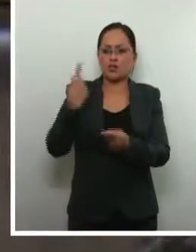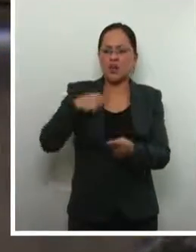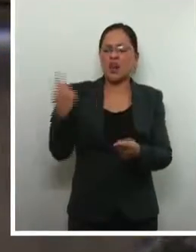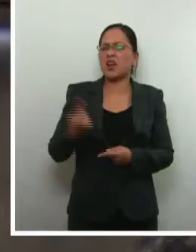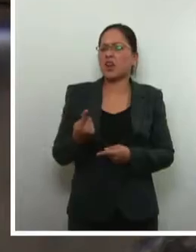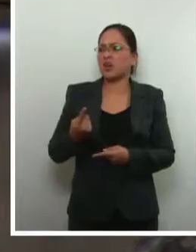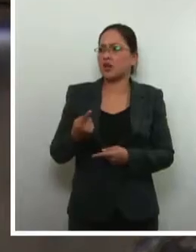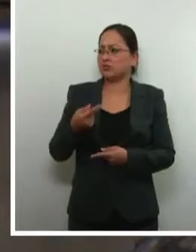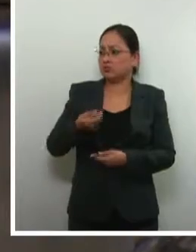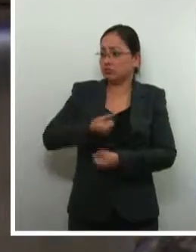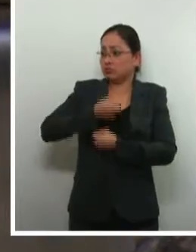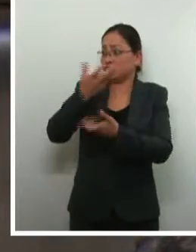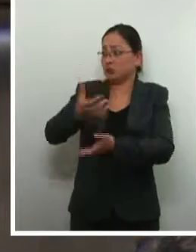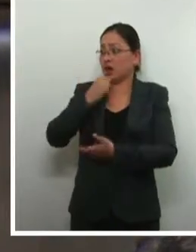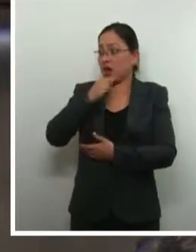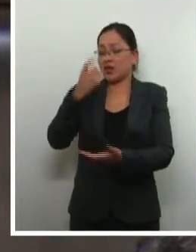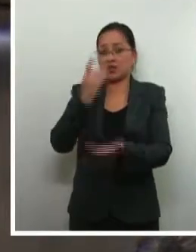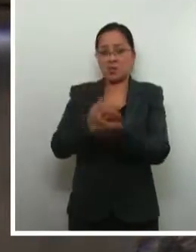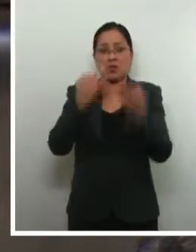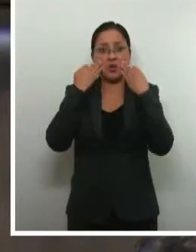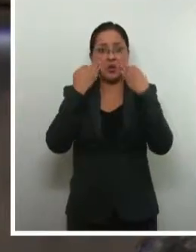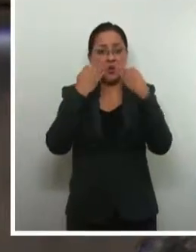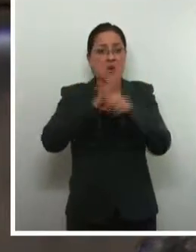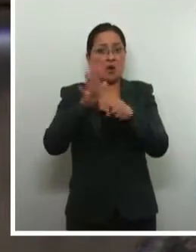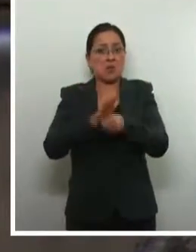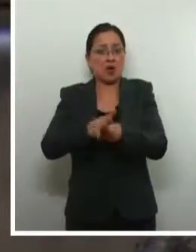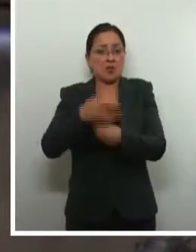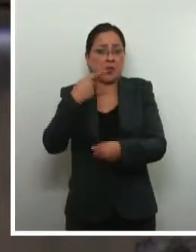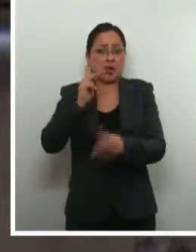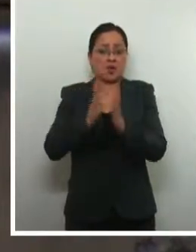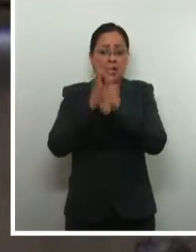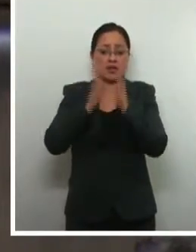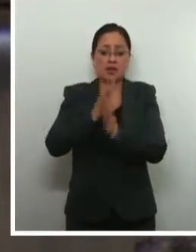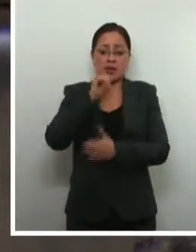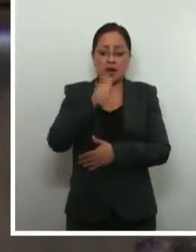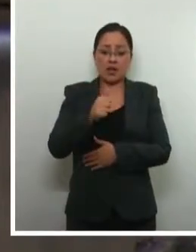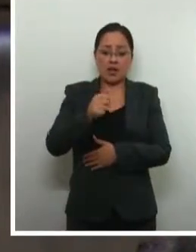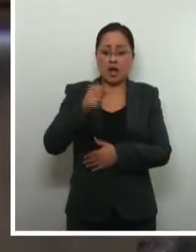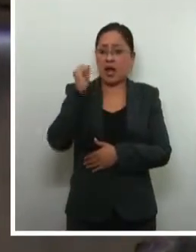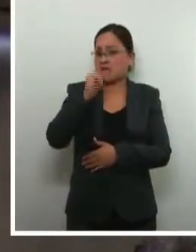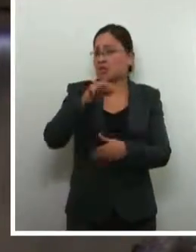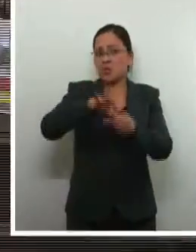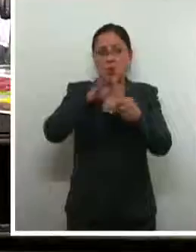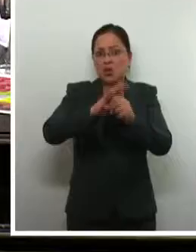no puedan decir nada y que sean testigos de palo. En todo caso, si quieren, votenla como está.